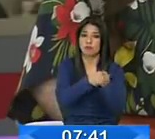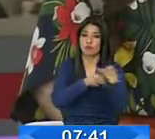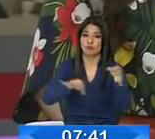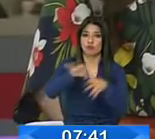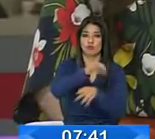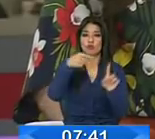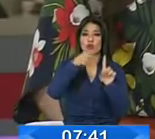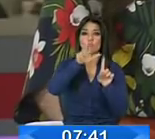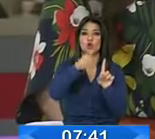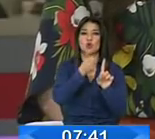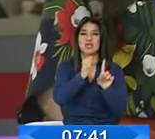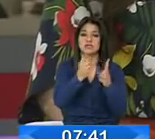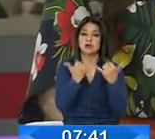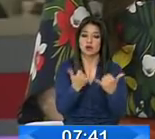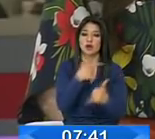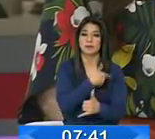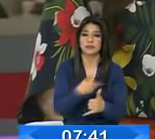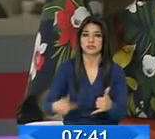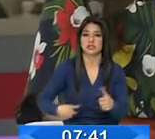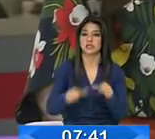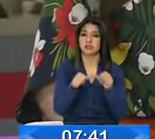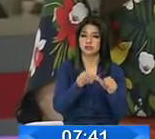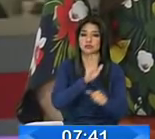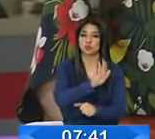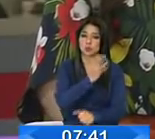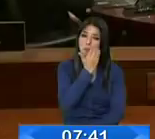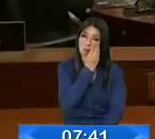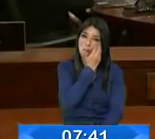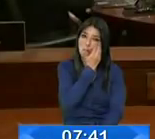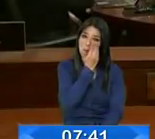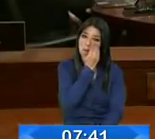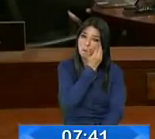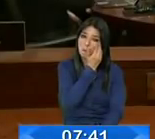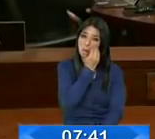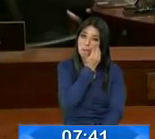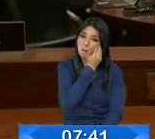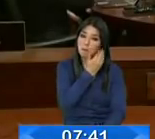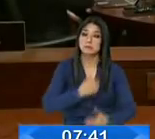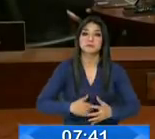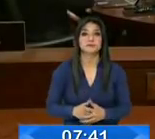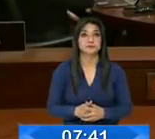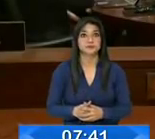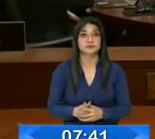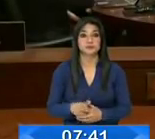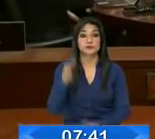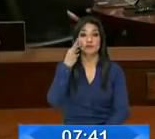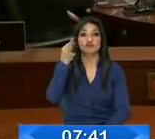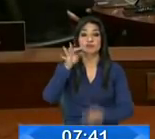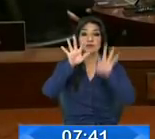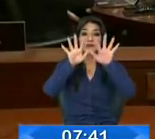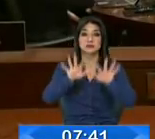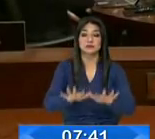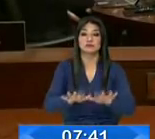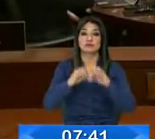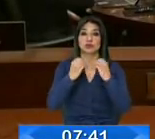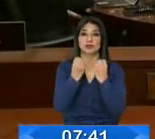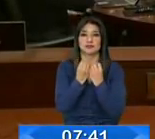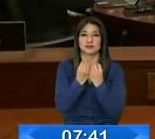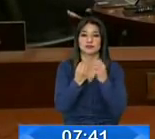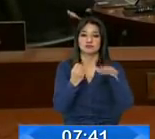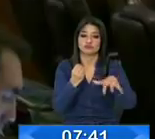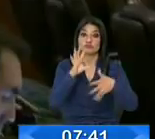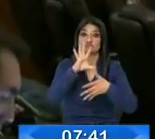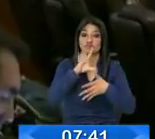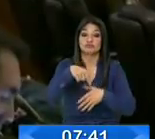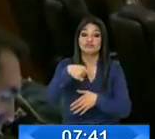Luis Almagro, actual presidente del organismo. Interviniendo. El futuro secretario general de la OEA será elegido